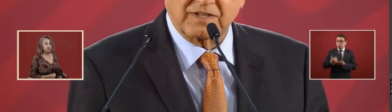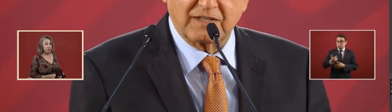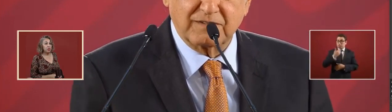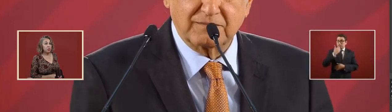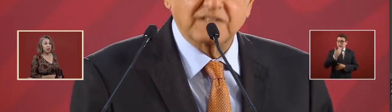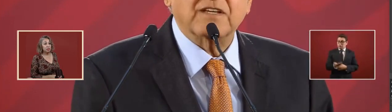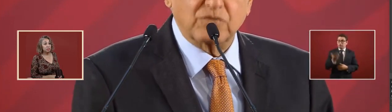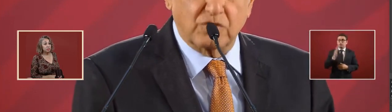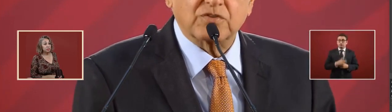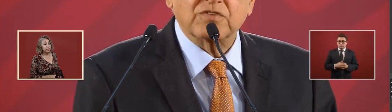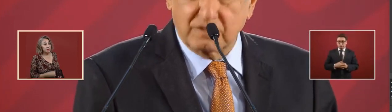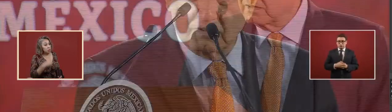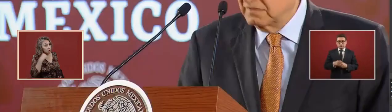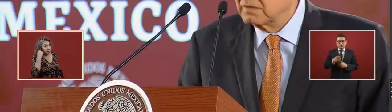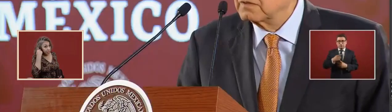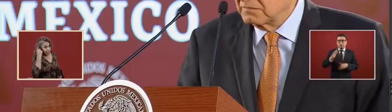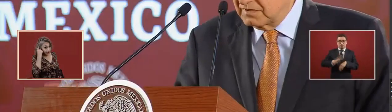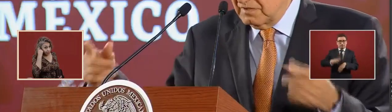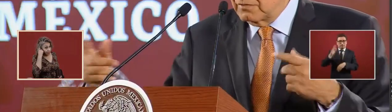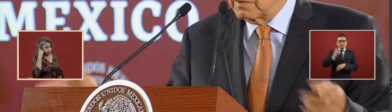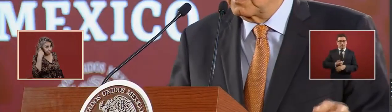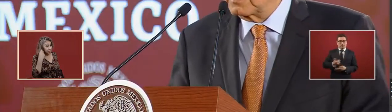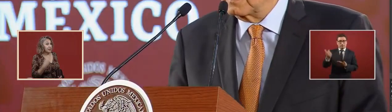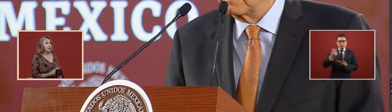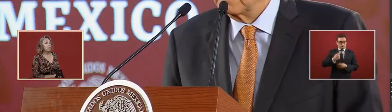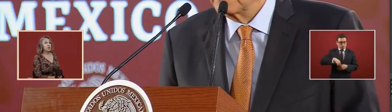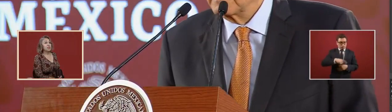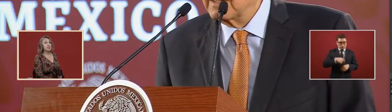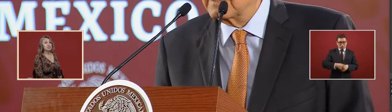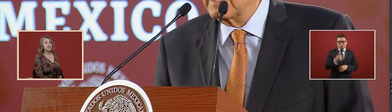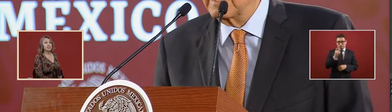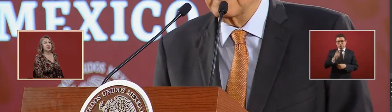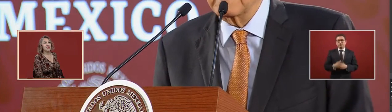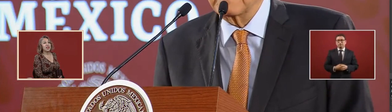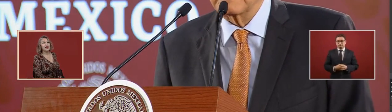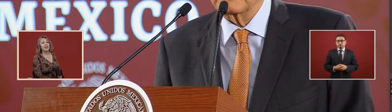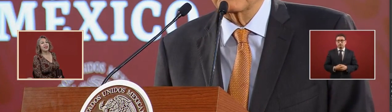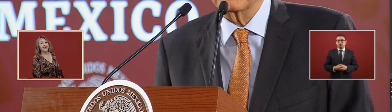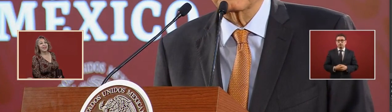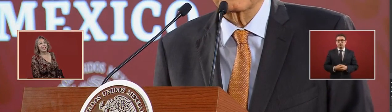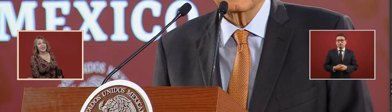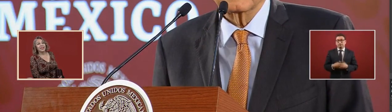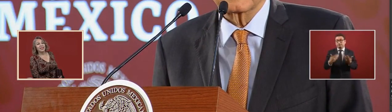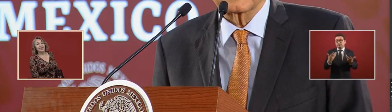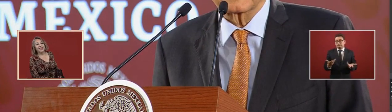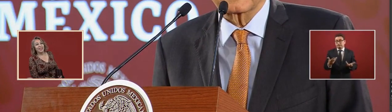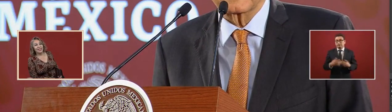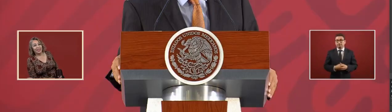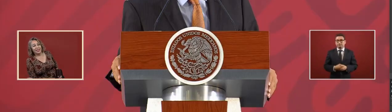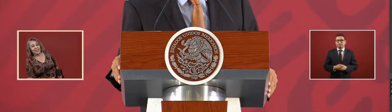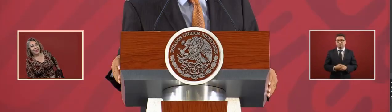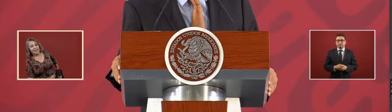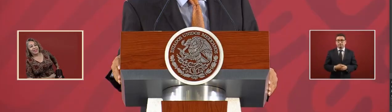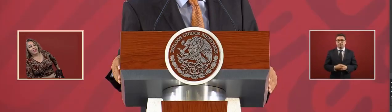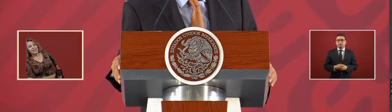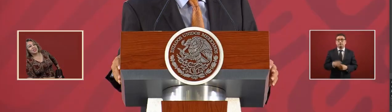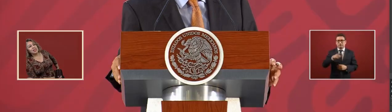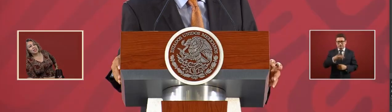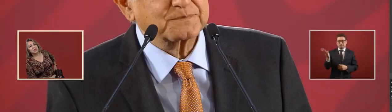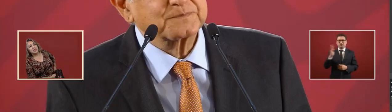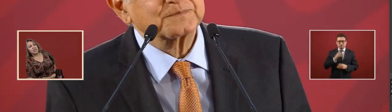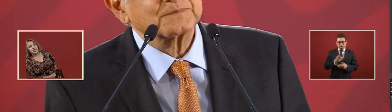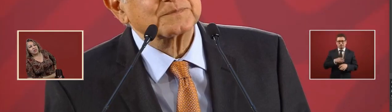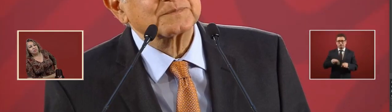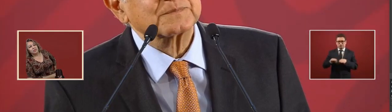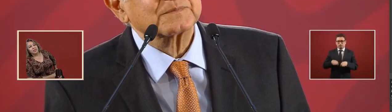charge very o sea, well. Más que nosotros, ¿eh? More than us. Más que los que estamos aquí. More than those of us that are here. Entonces, que trabajen. So let